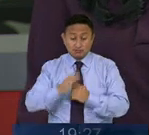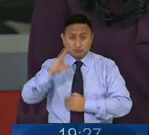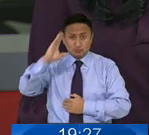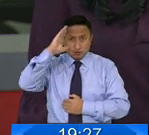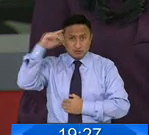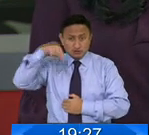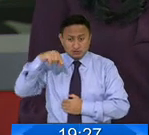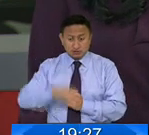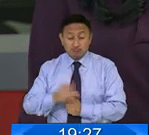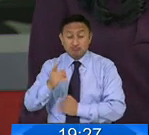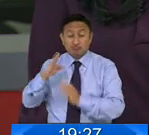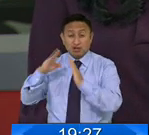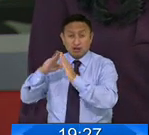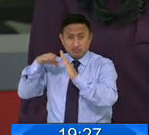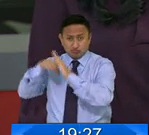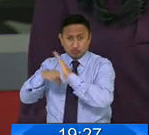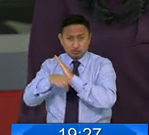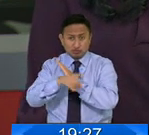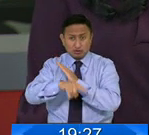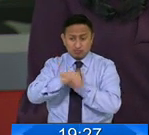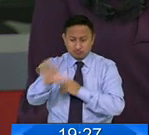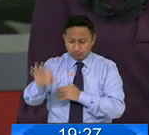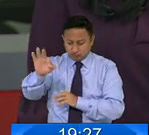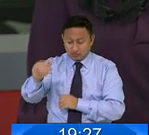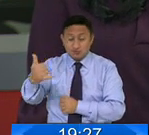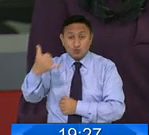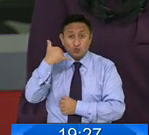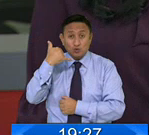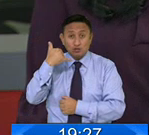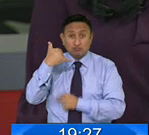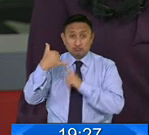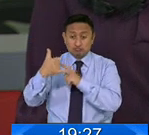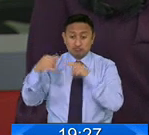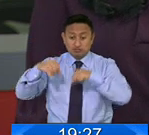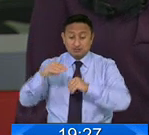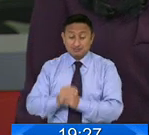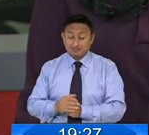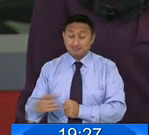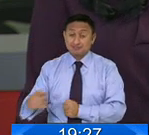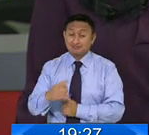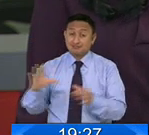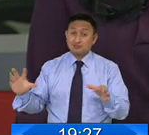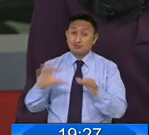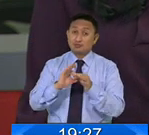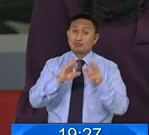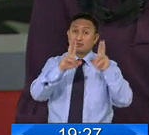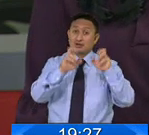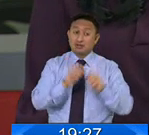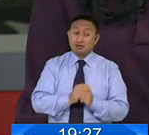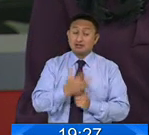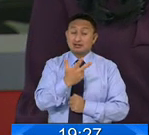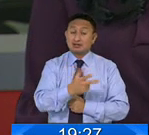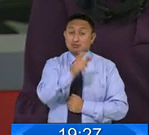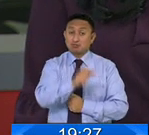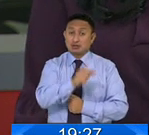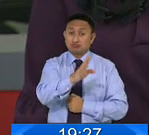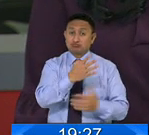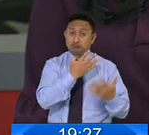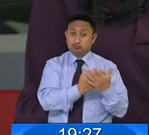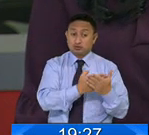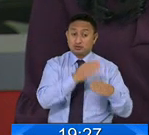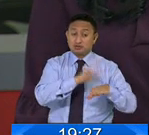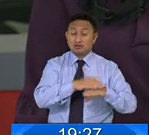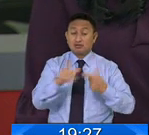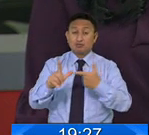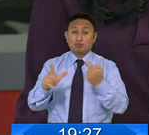realizó varios allanamientos donde encontraron teléfonos celulares presuntamente relacionados con los tres detenidos por el